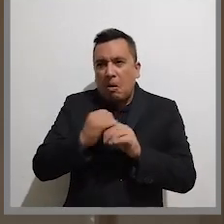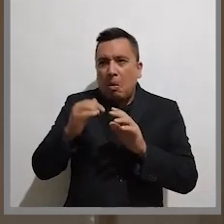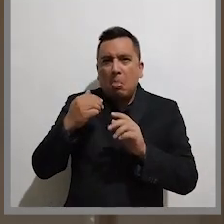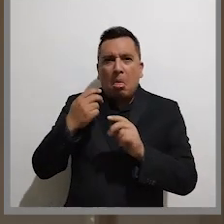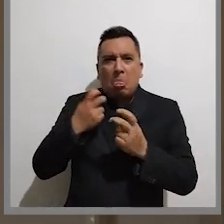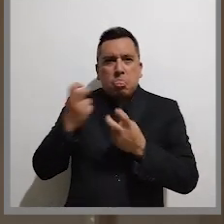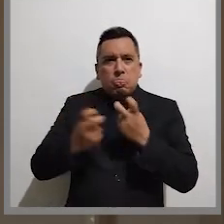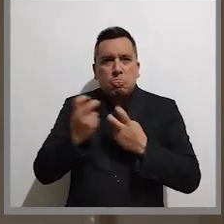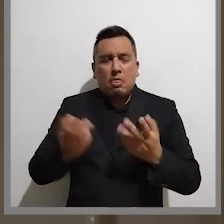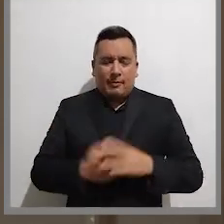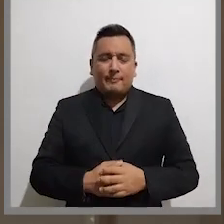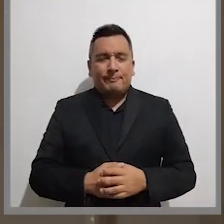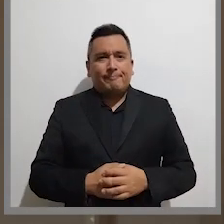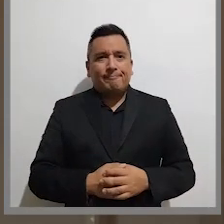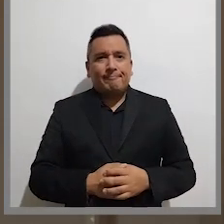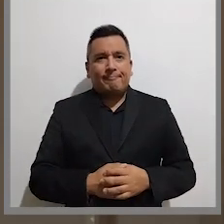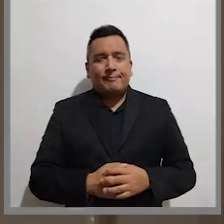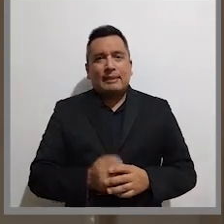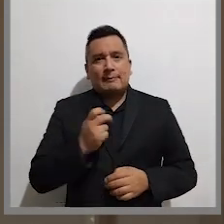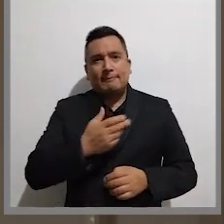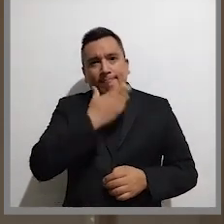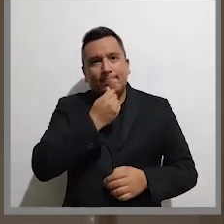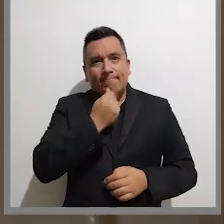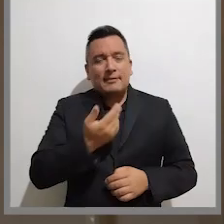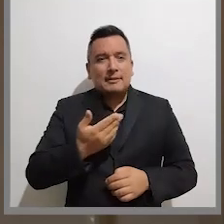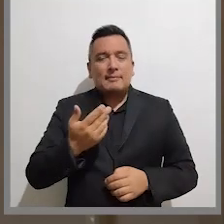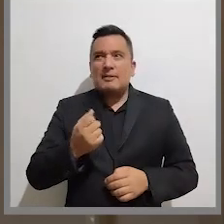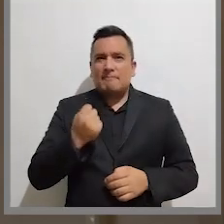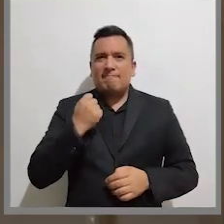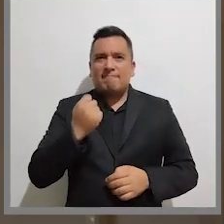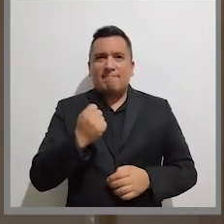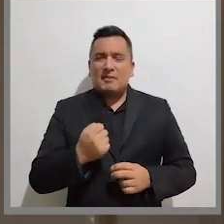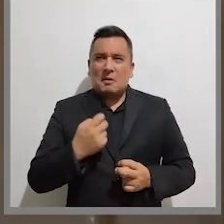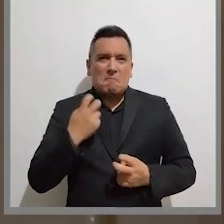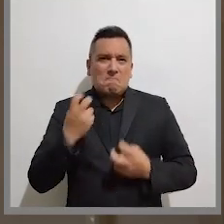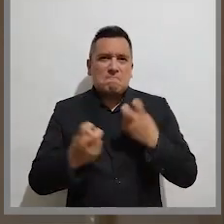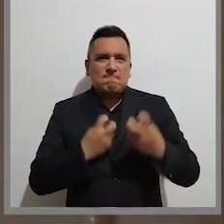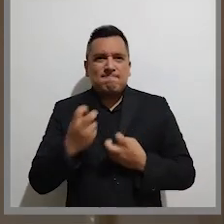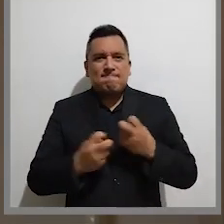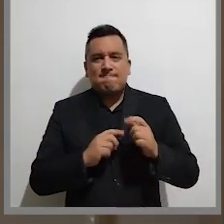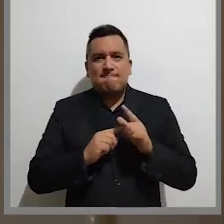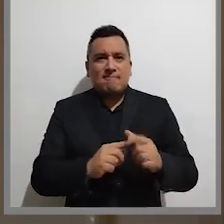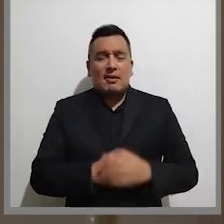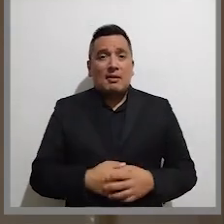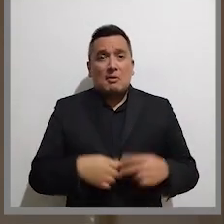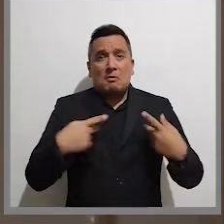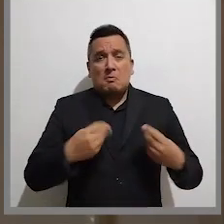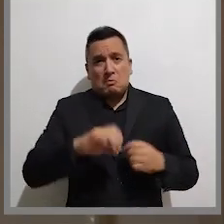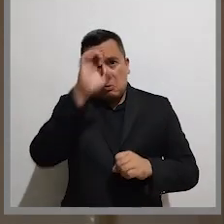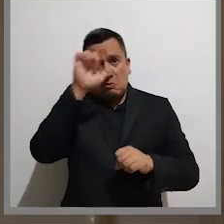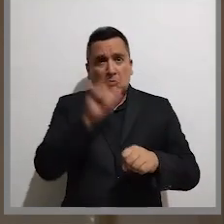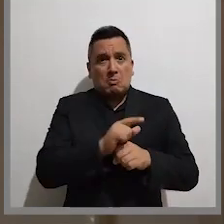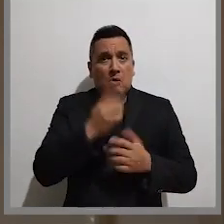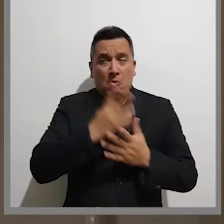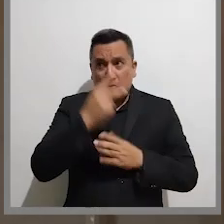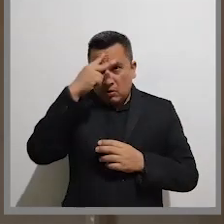todo esto parte de este sistema machista todavía y patriarcal en el cual están inmersas la mayoría de las sociedades, no solo en